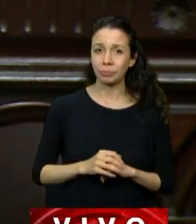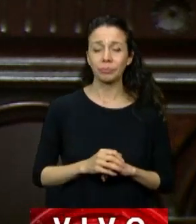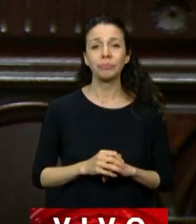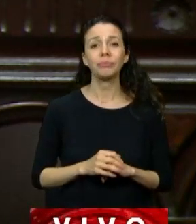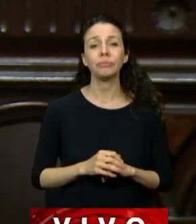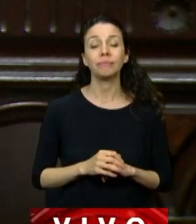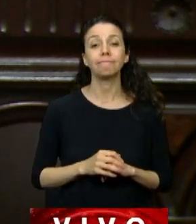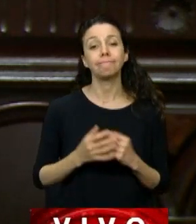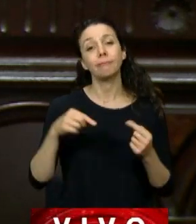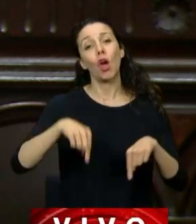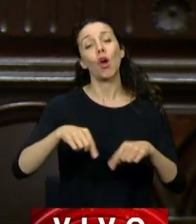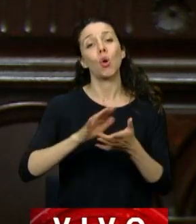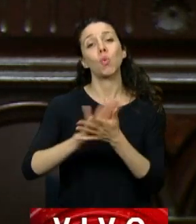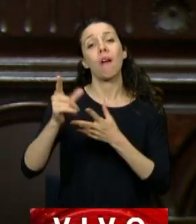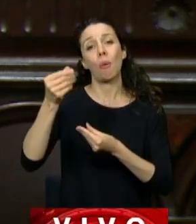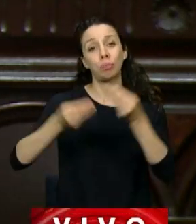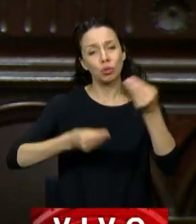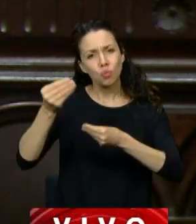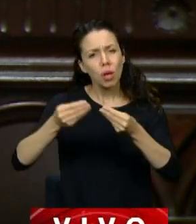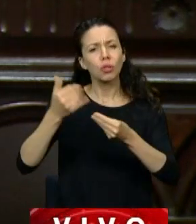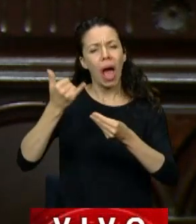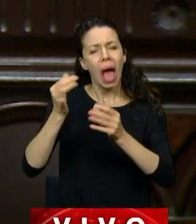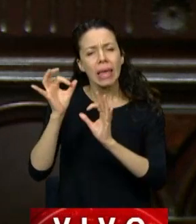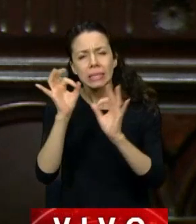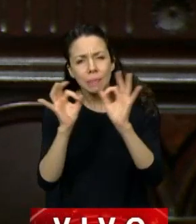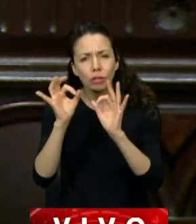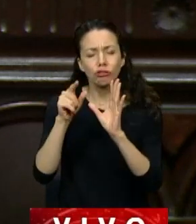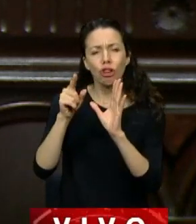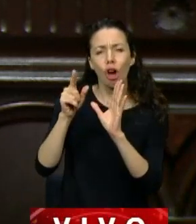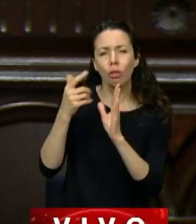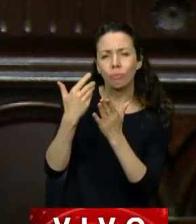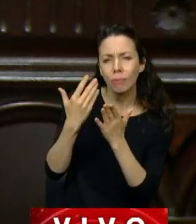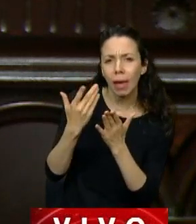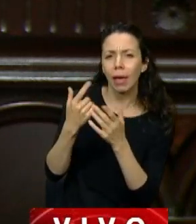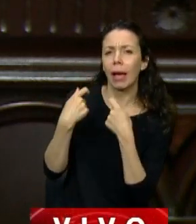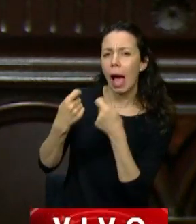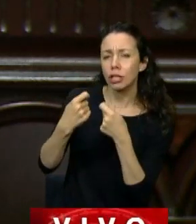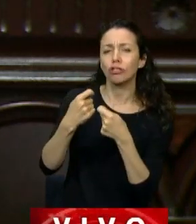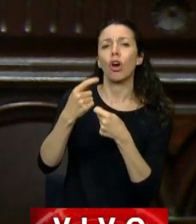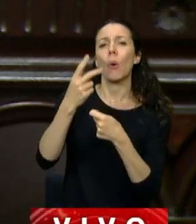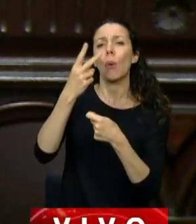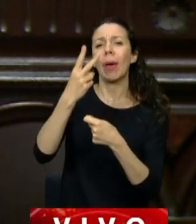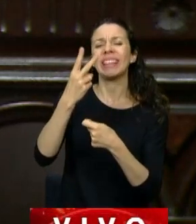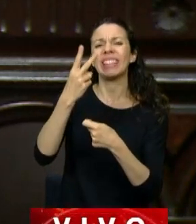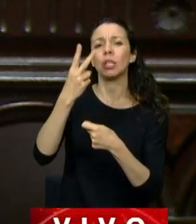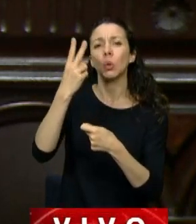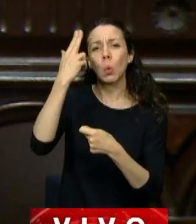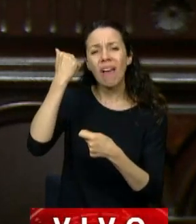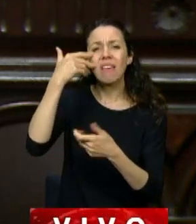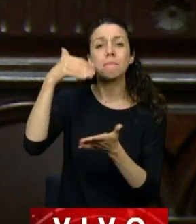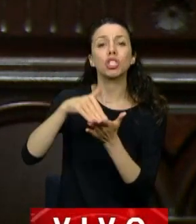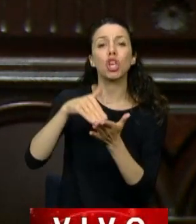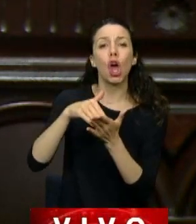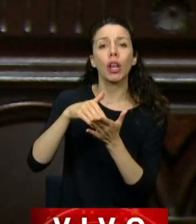nuevo presupuesto, donde hay algunas estimaciones, que son estimaciones de gasto, que son de 29 billones